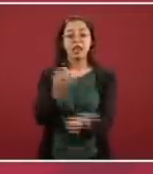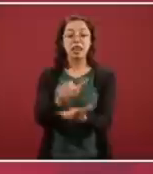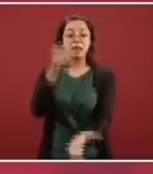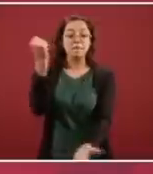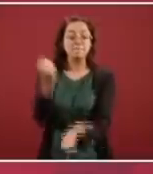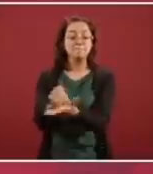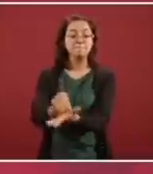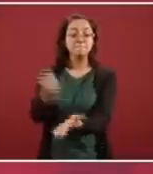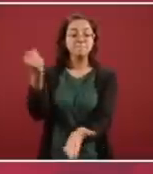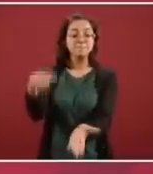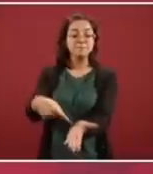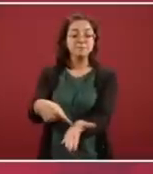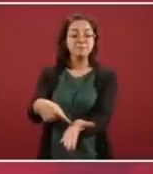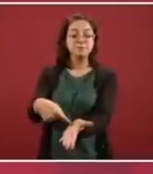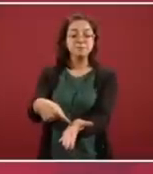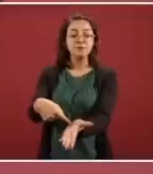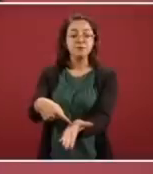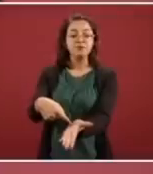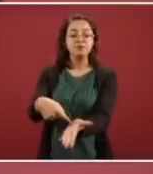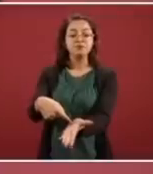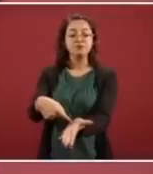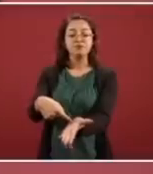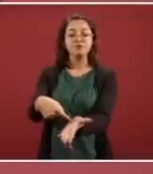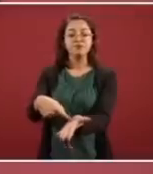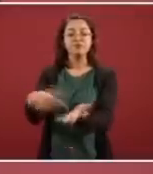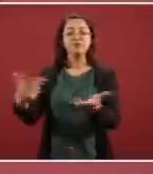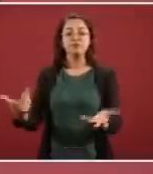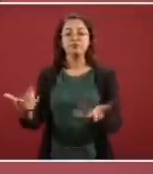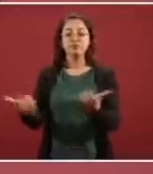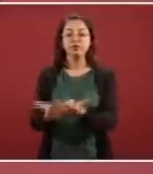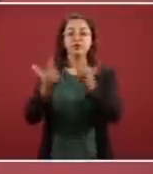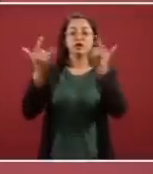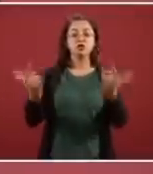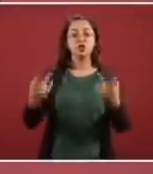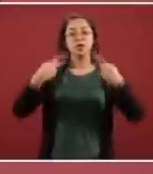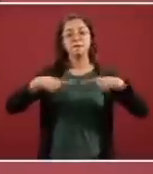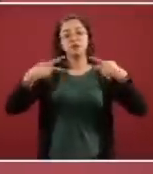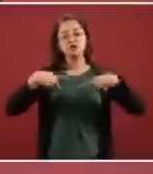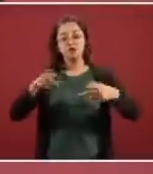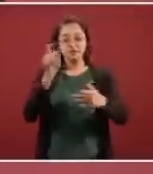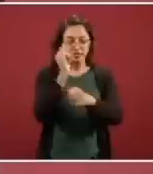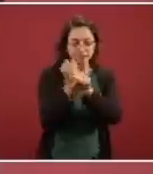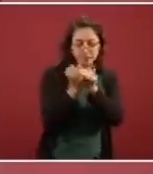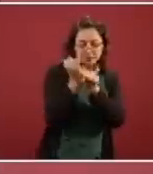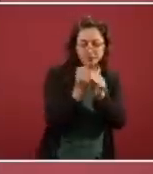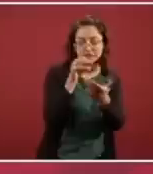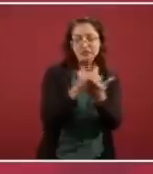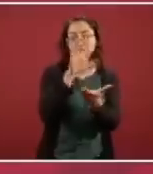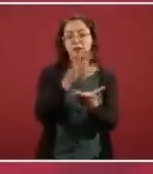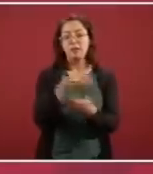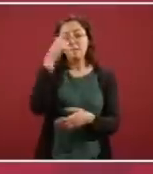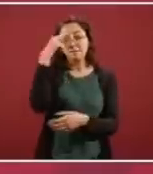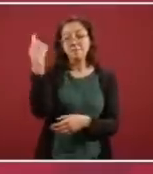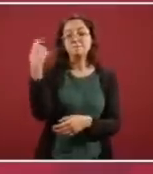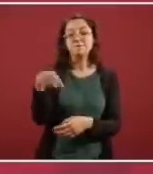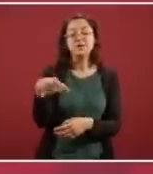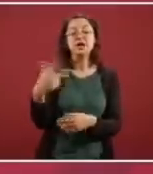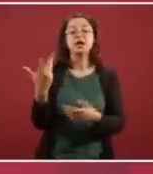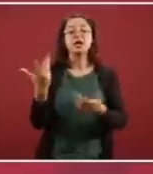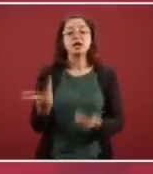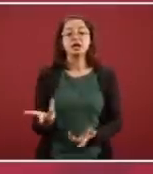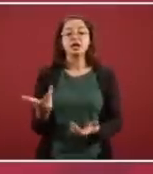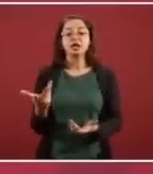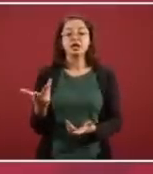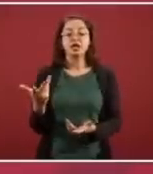Sostienen algunos historiadores para tratar de quitarle